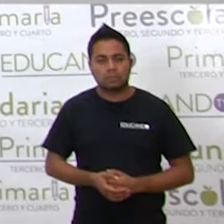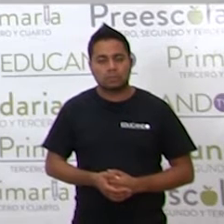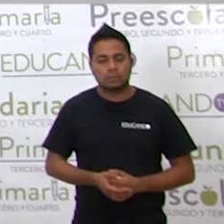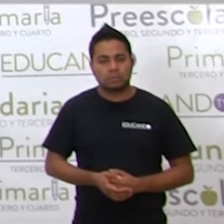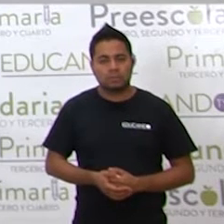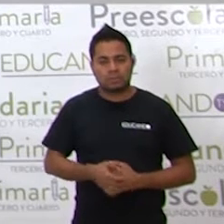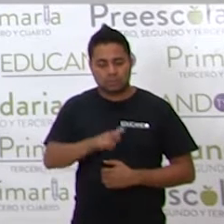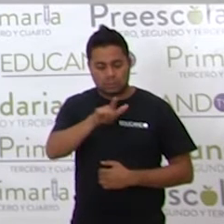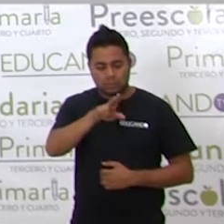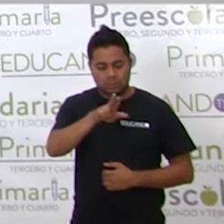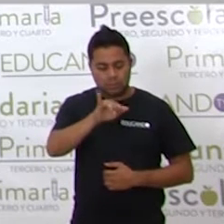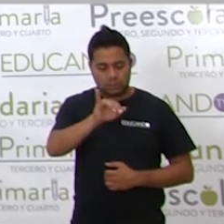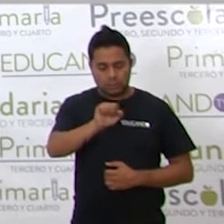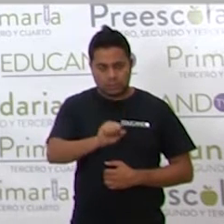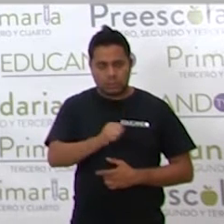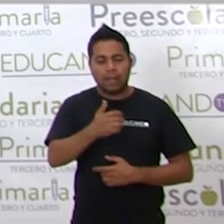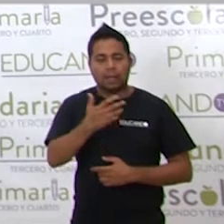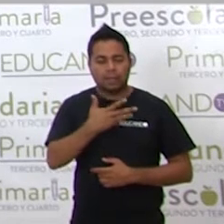tiene